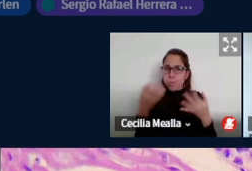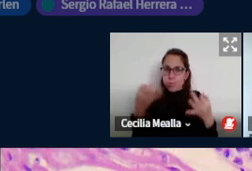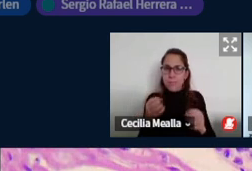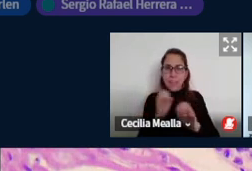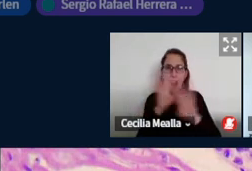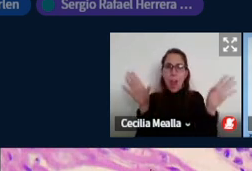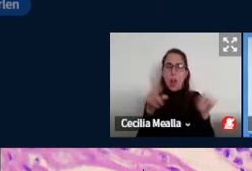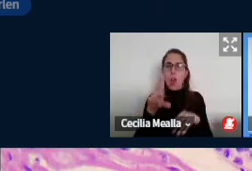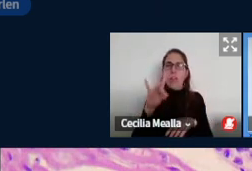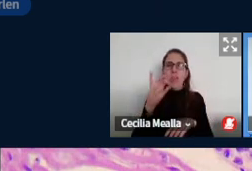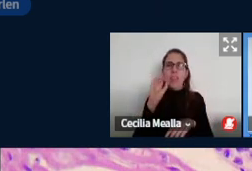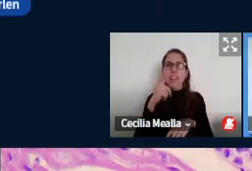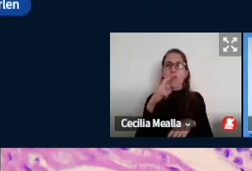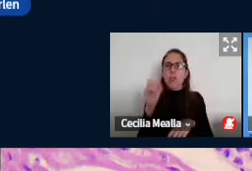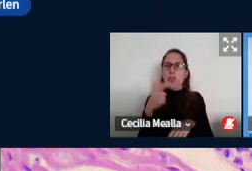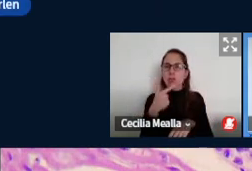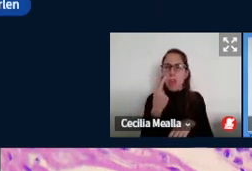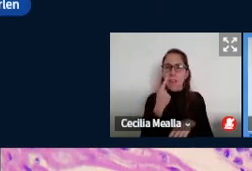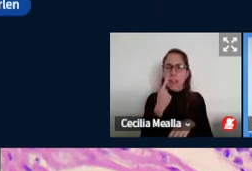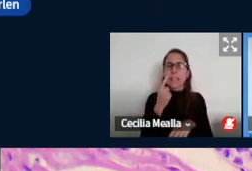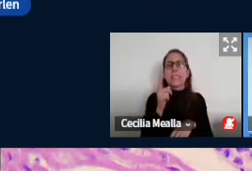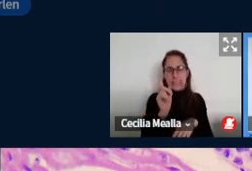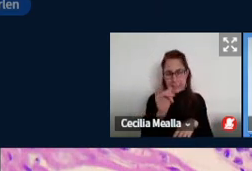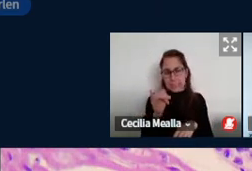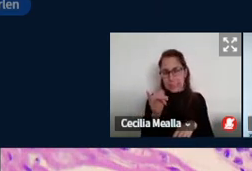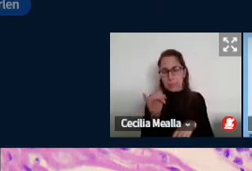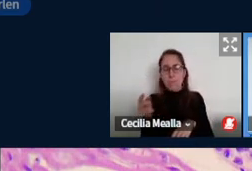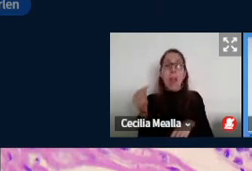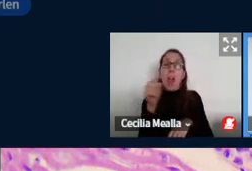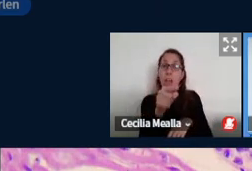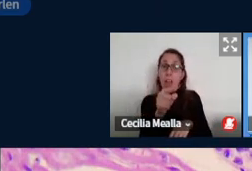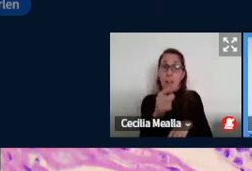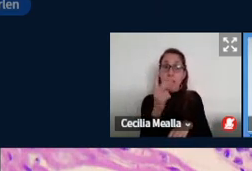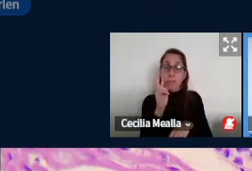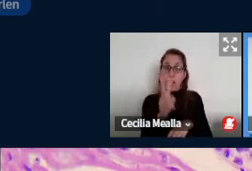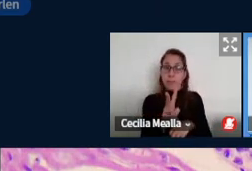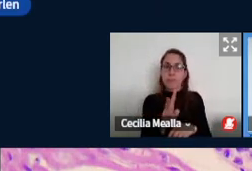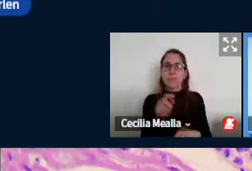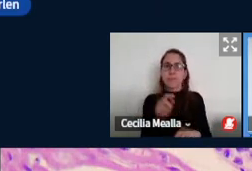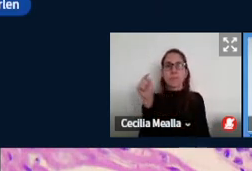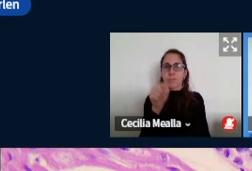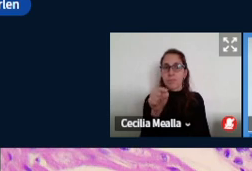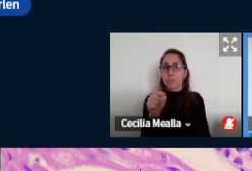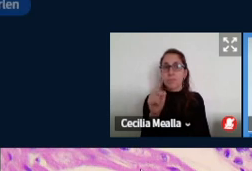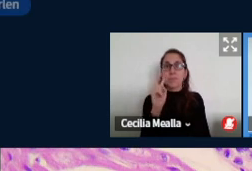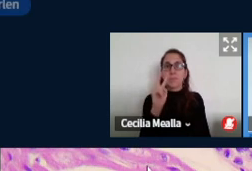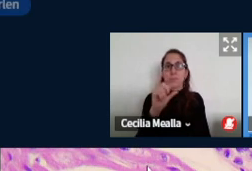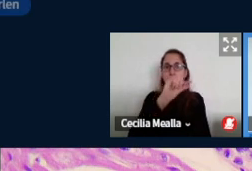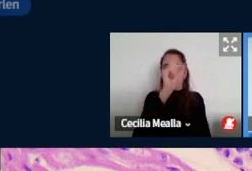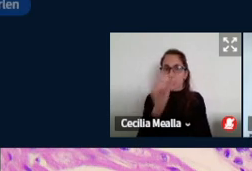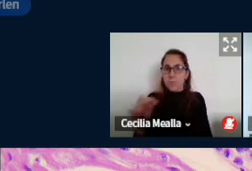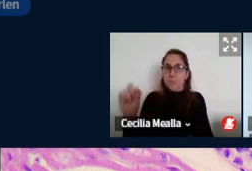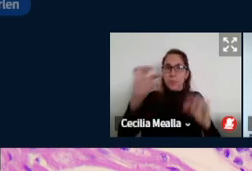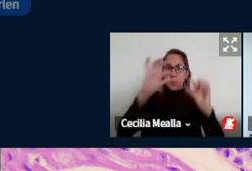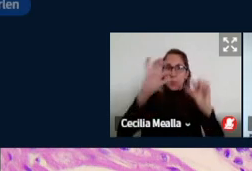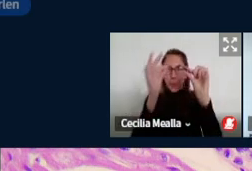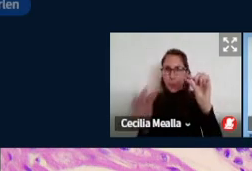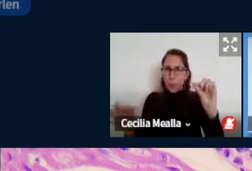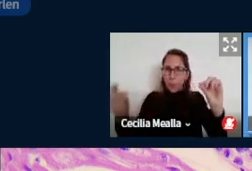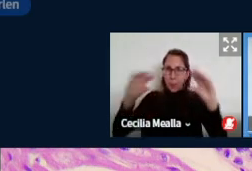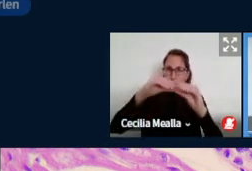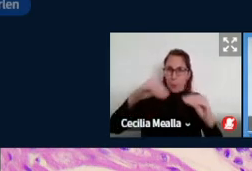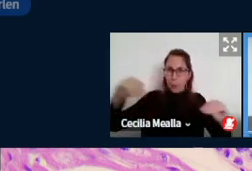intercalares. Pero acá en este sí. En este se ven las estriaciones.